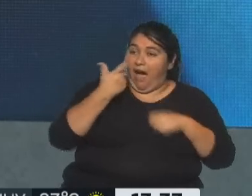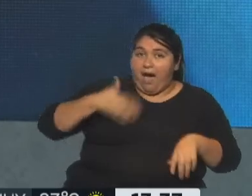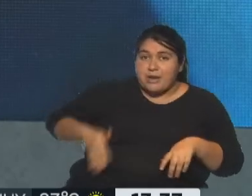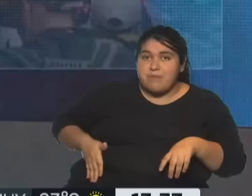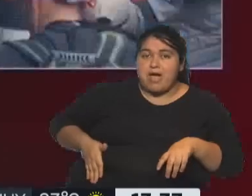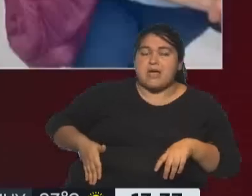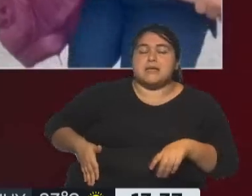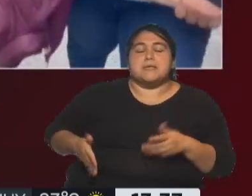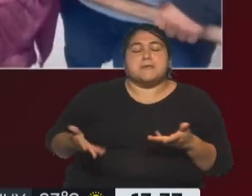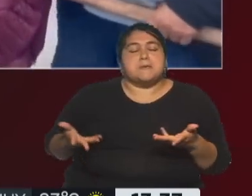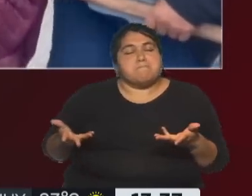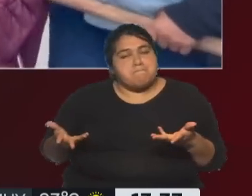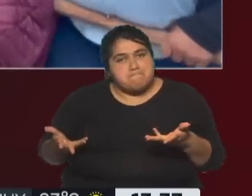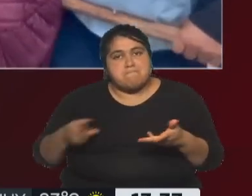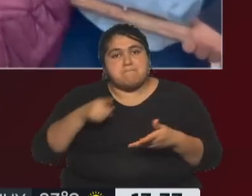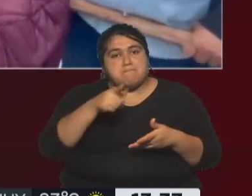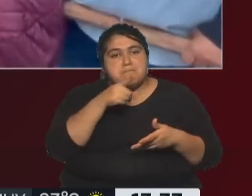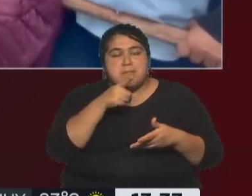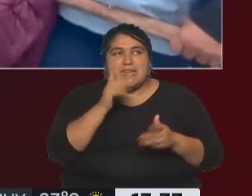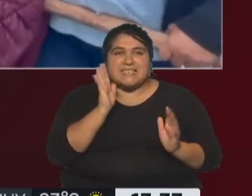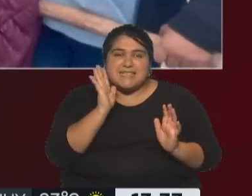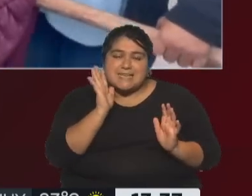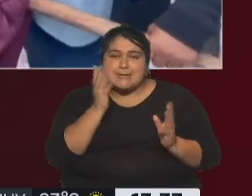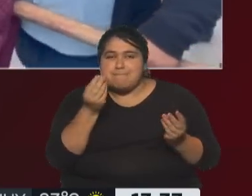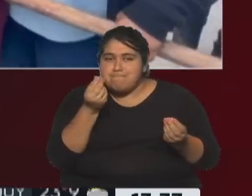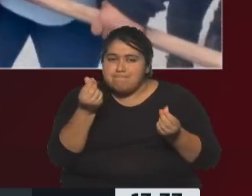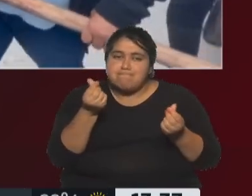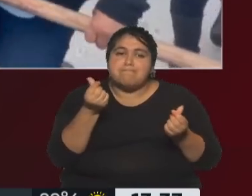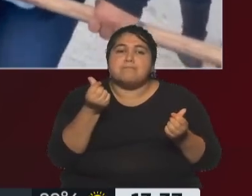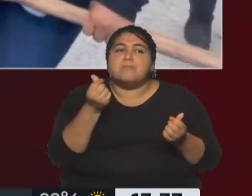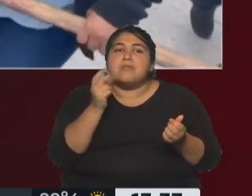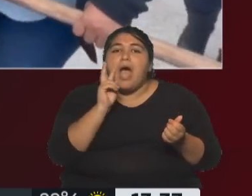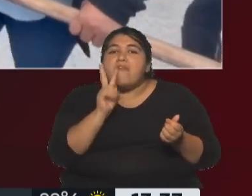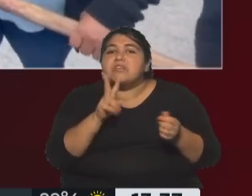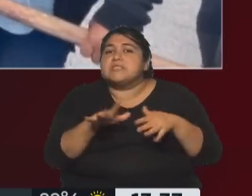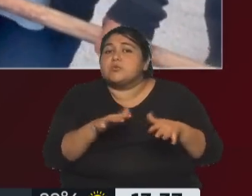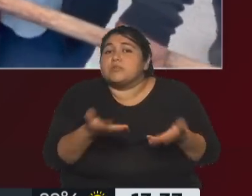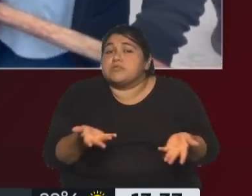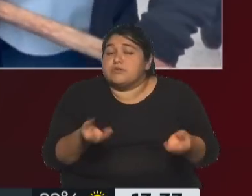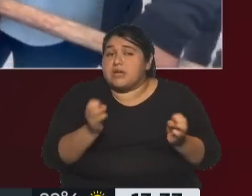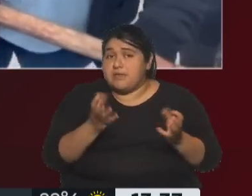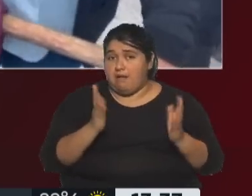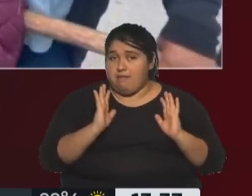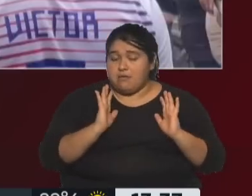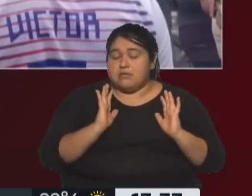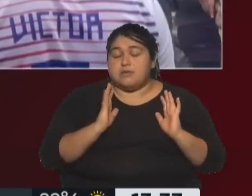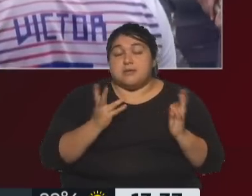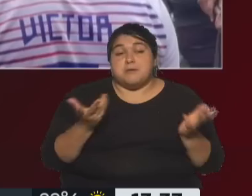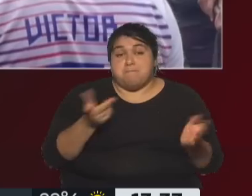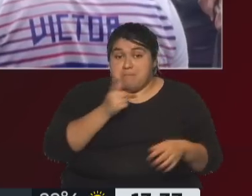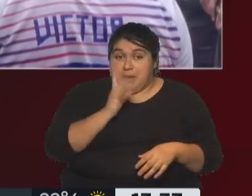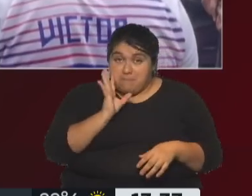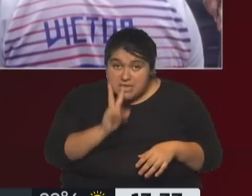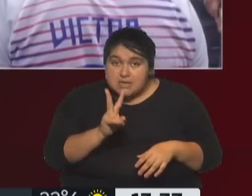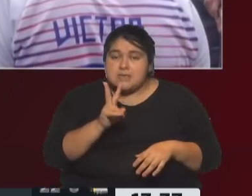parece que no veremos o nos quedará un poco de tiempo para ver cuáles son las consecuencias, pero a priori no pareciera generar